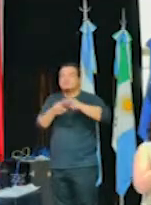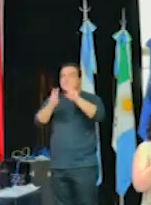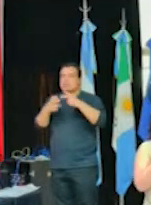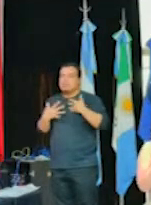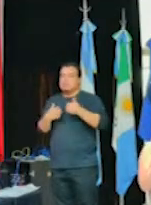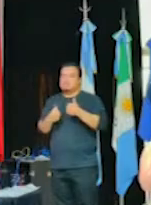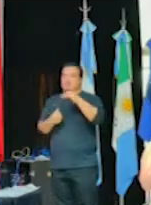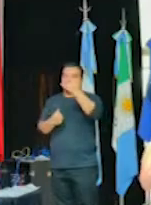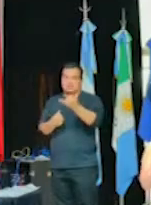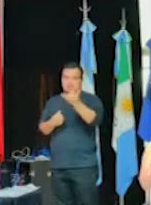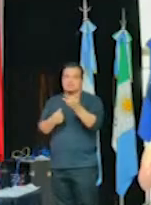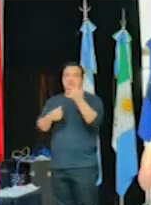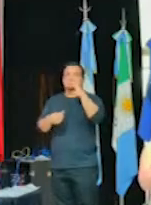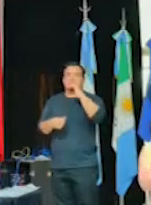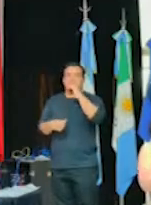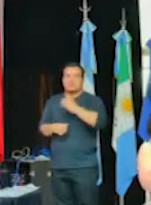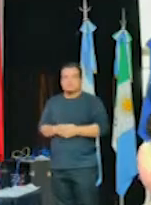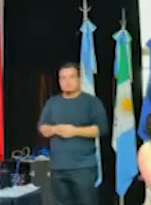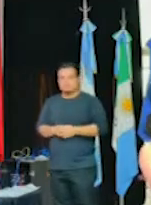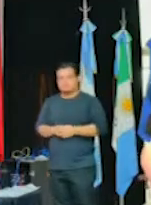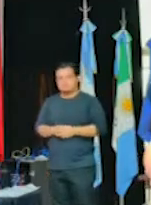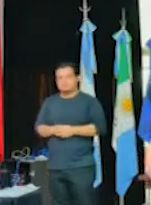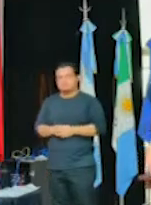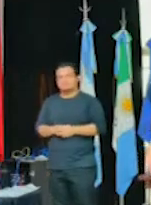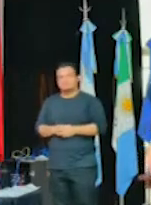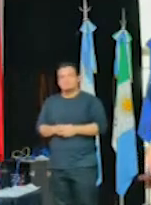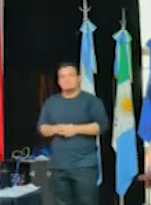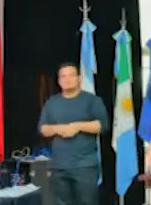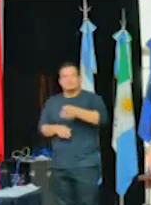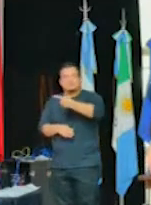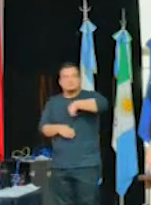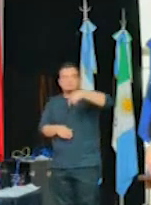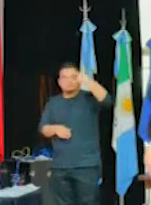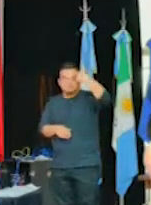poco esto es lo que uno piensa cuando piensa en deshumanización.